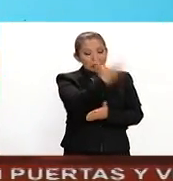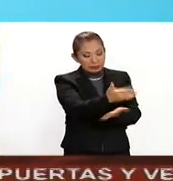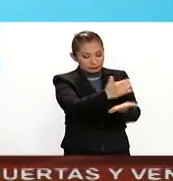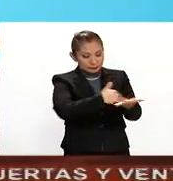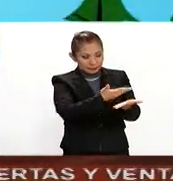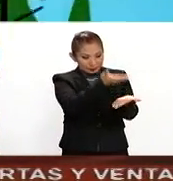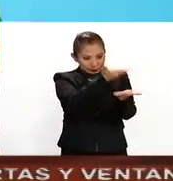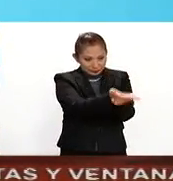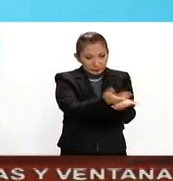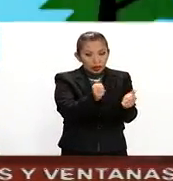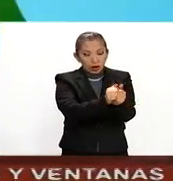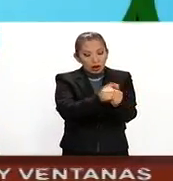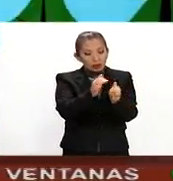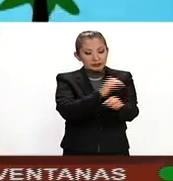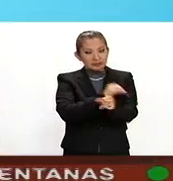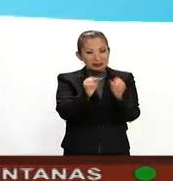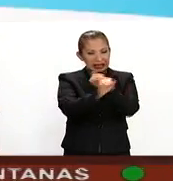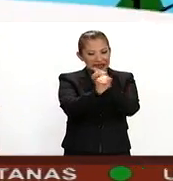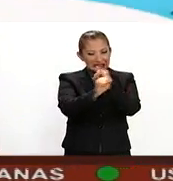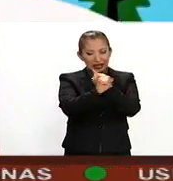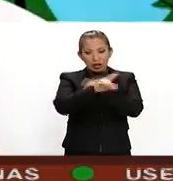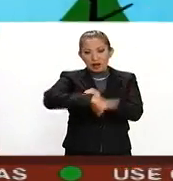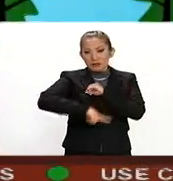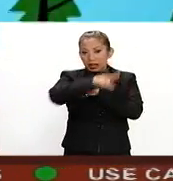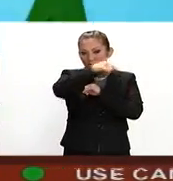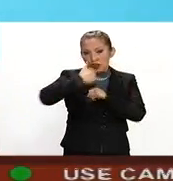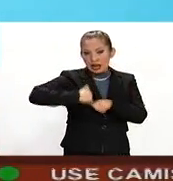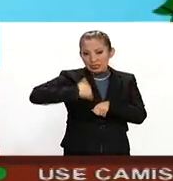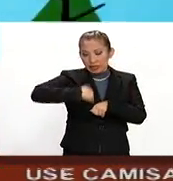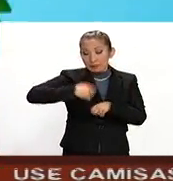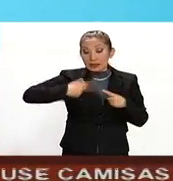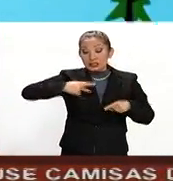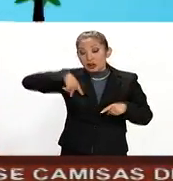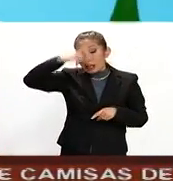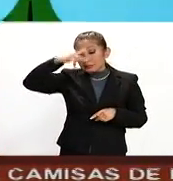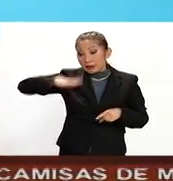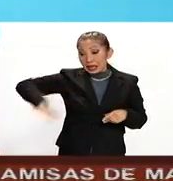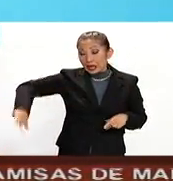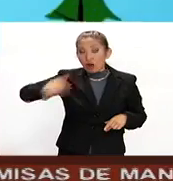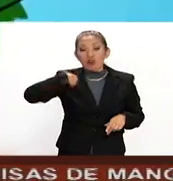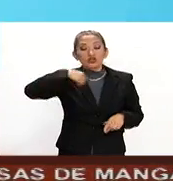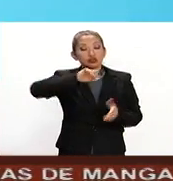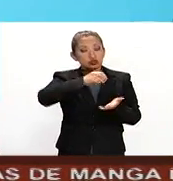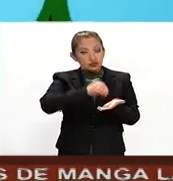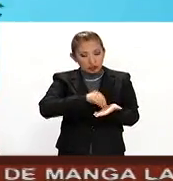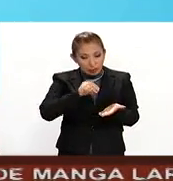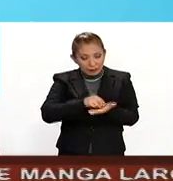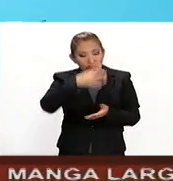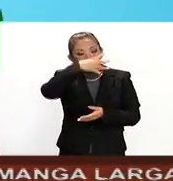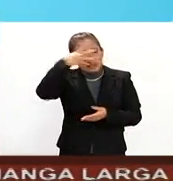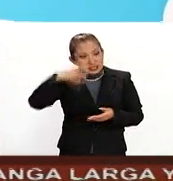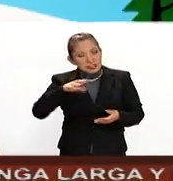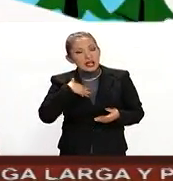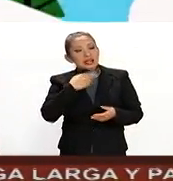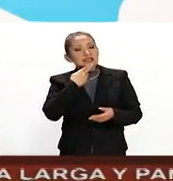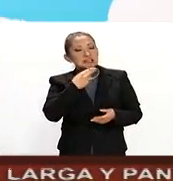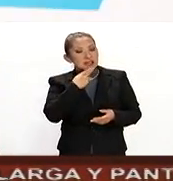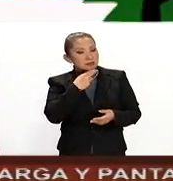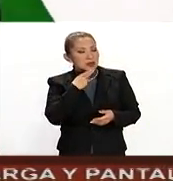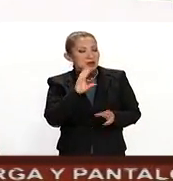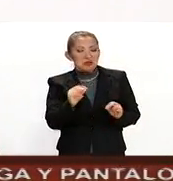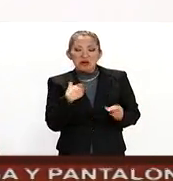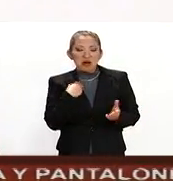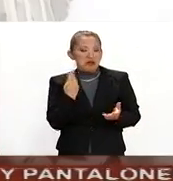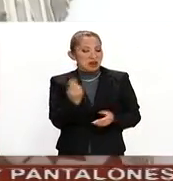que hacer a través de la página de internet del gobierno canadiense. Los mexicanos que aún tengan visa vigente no le